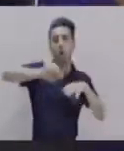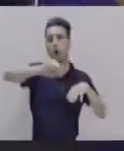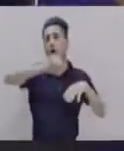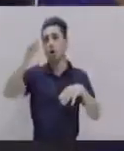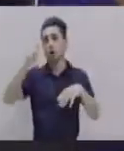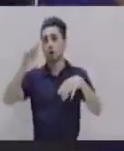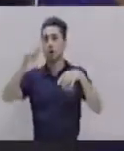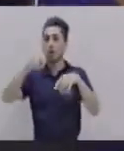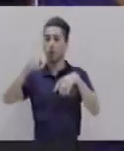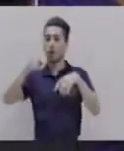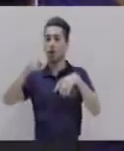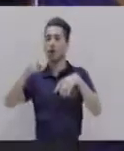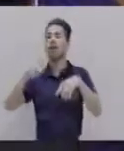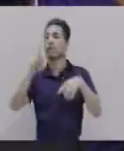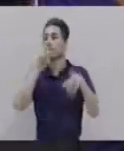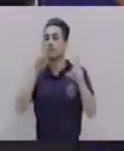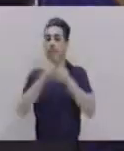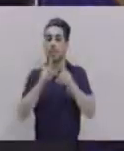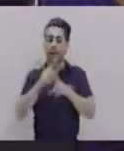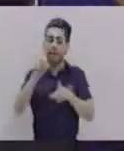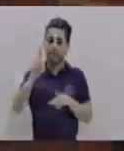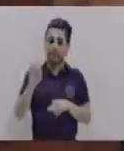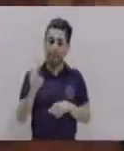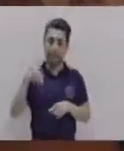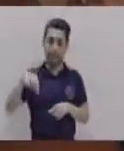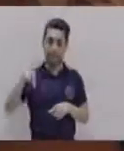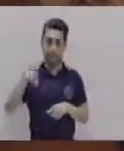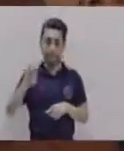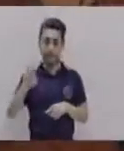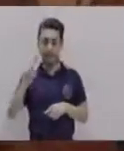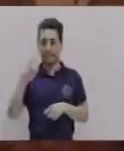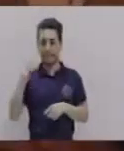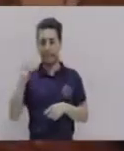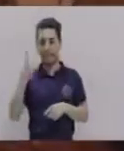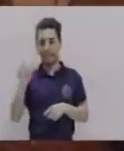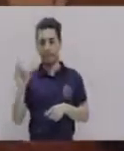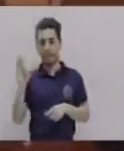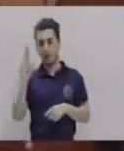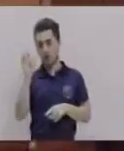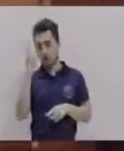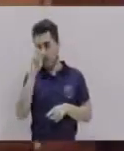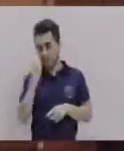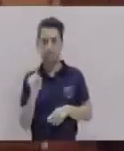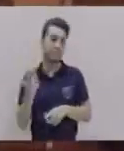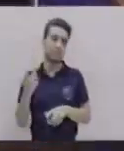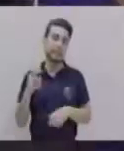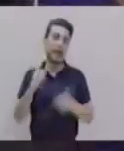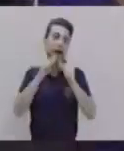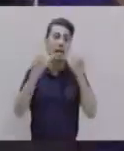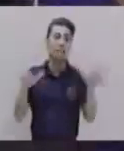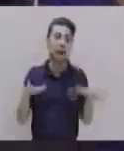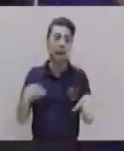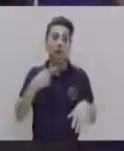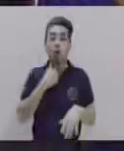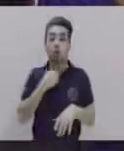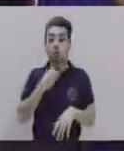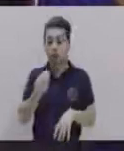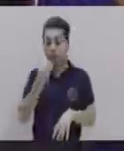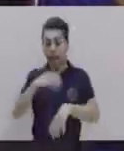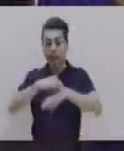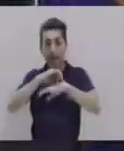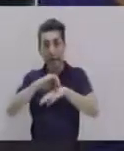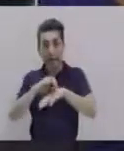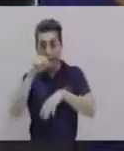un cuarto consumidor, que son los depredadores. En este caso, pensemos en un animal carnívoro que está en el